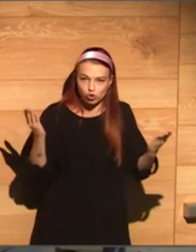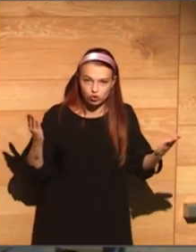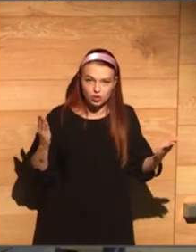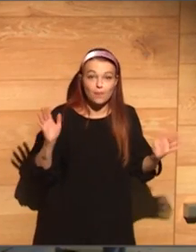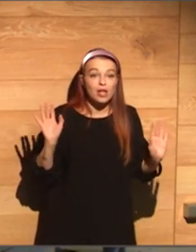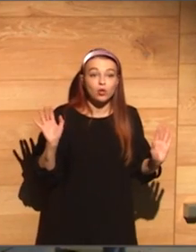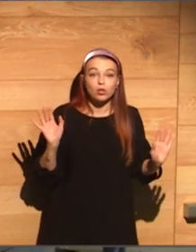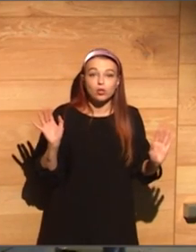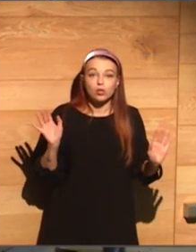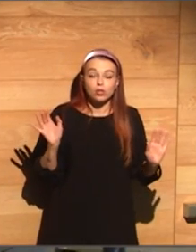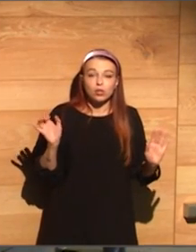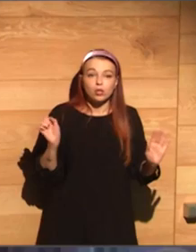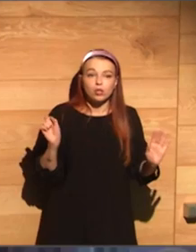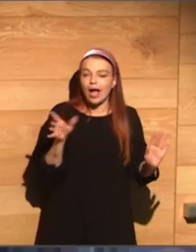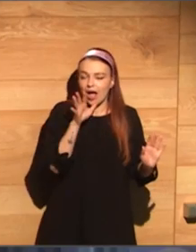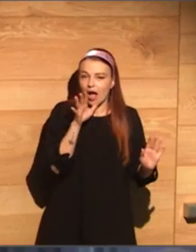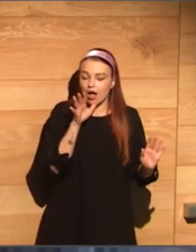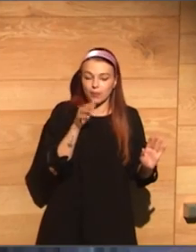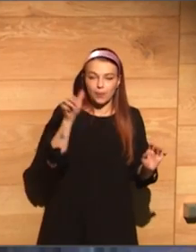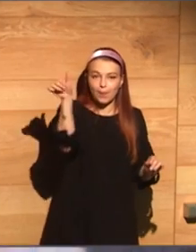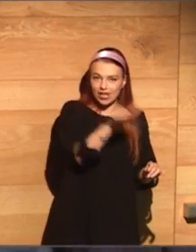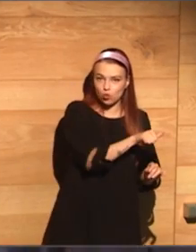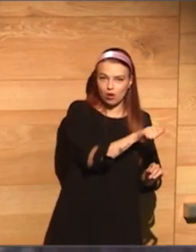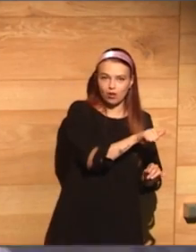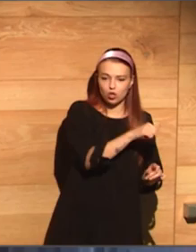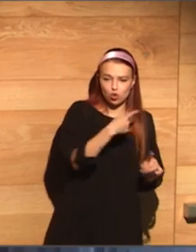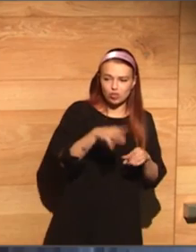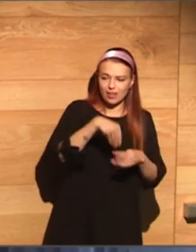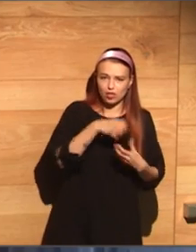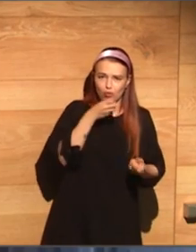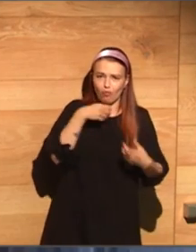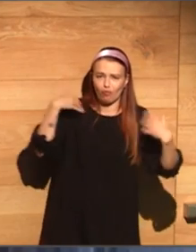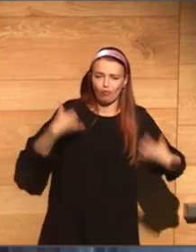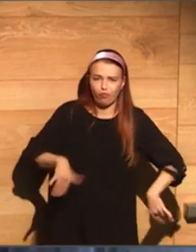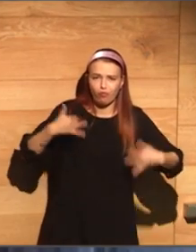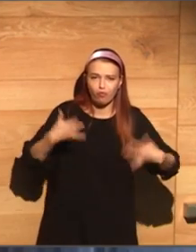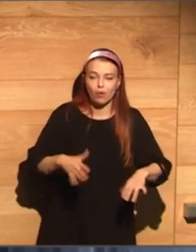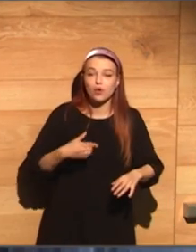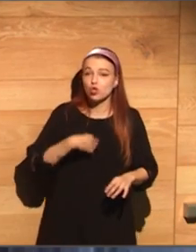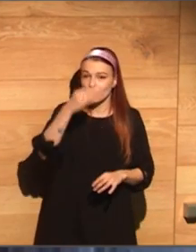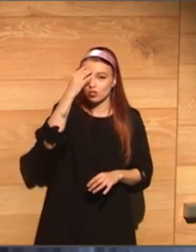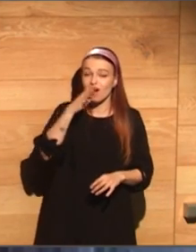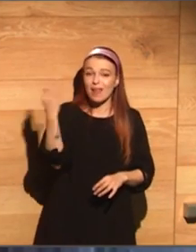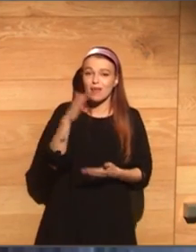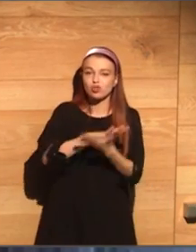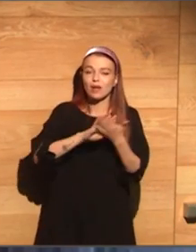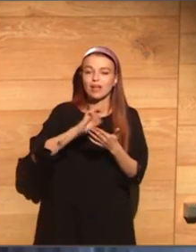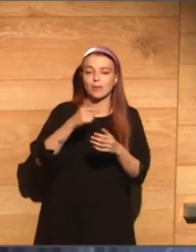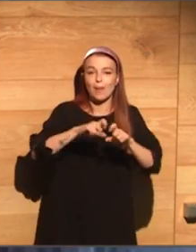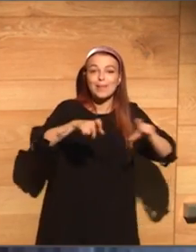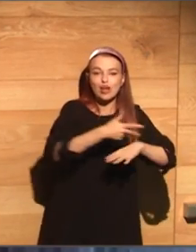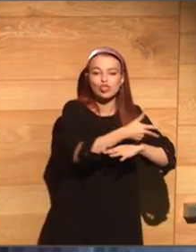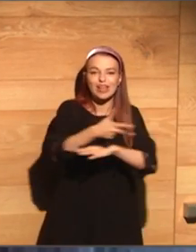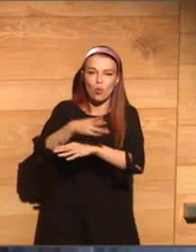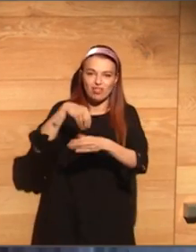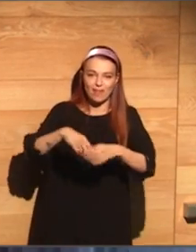parece que hay tanto que cortar en esta peli como en todas? Pero yo creo que es importante que hablemos sobre todo del plano secuencia del tren con